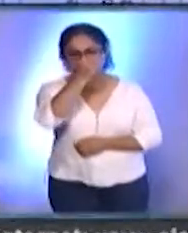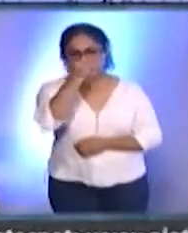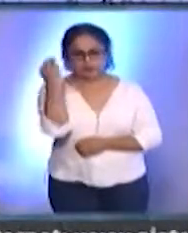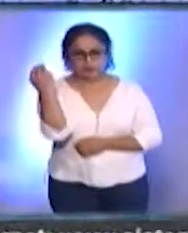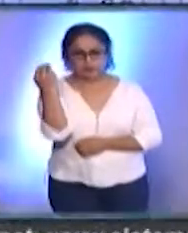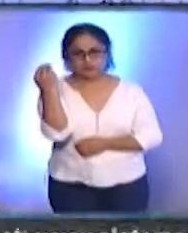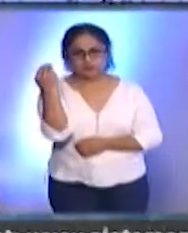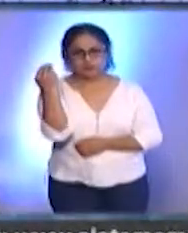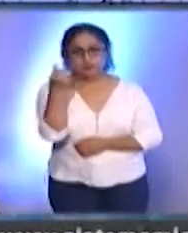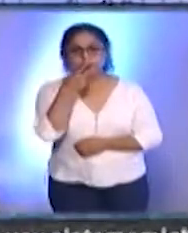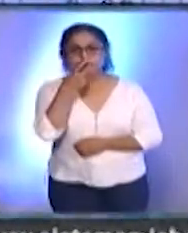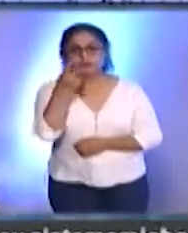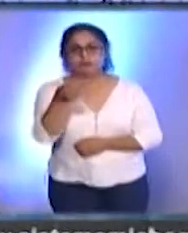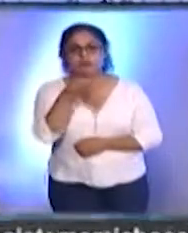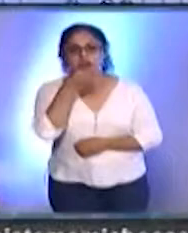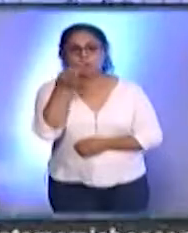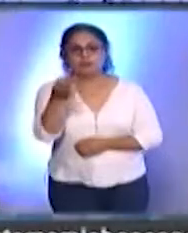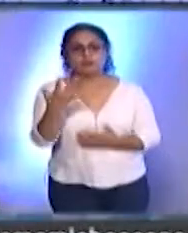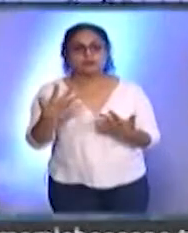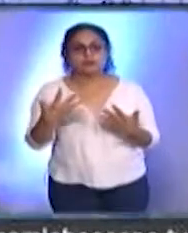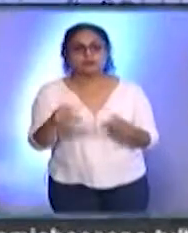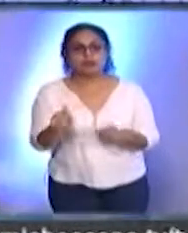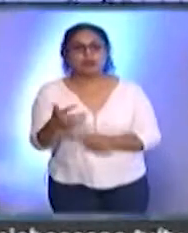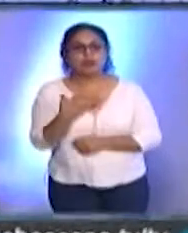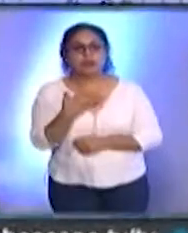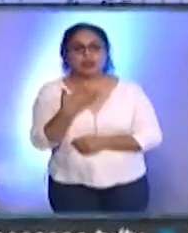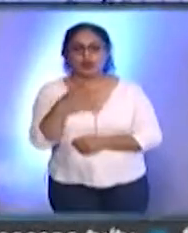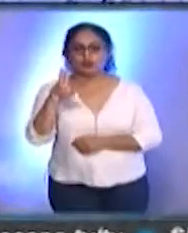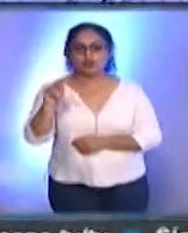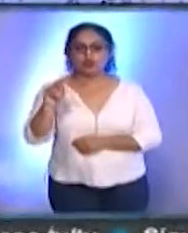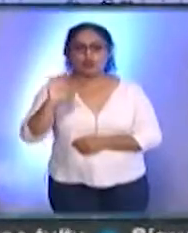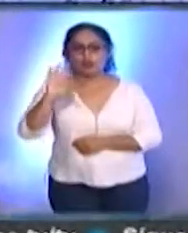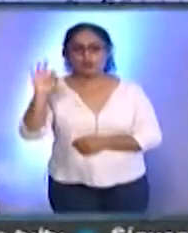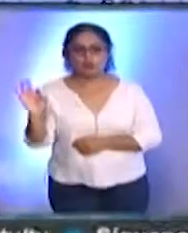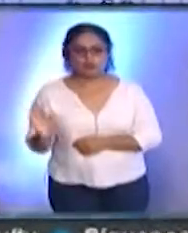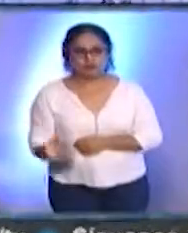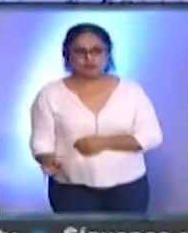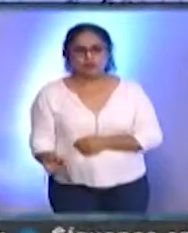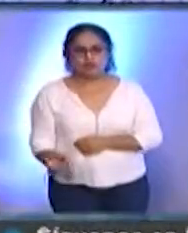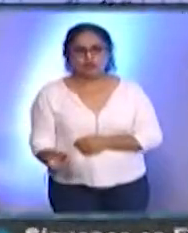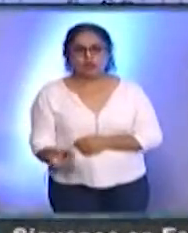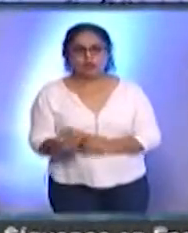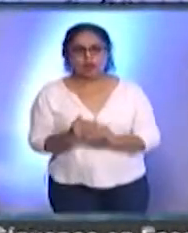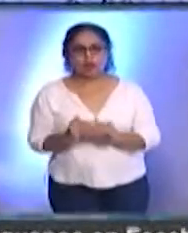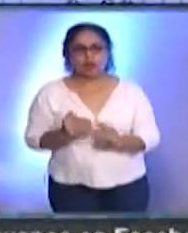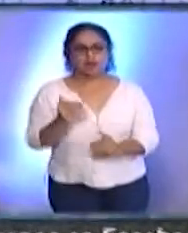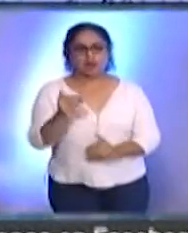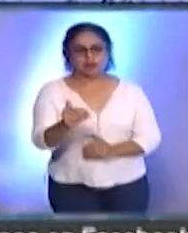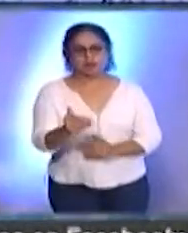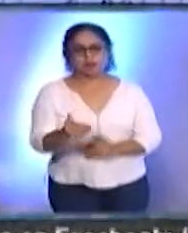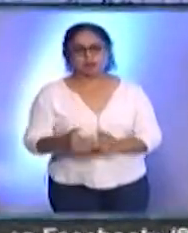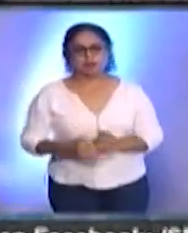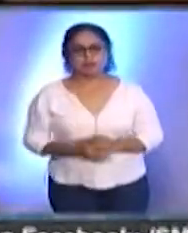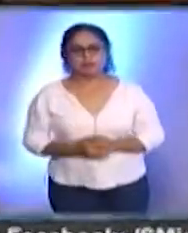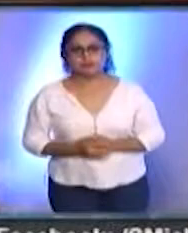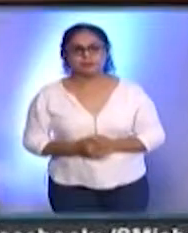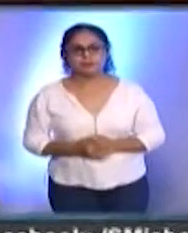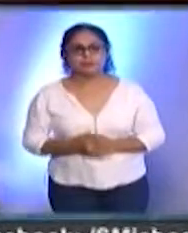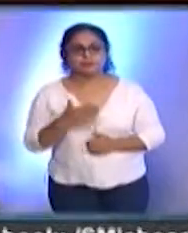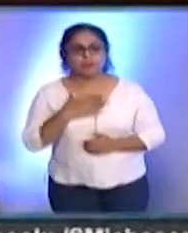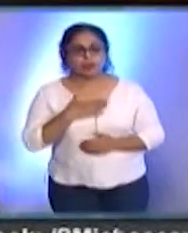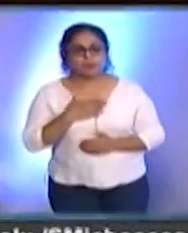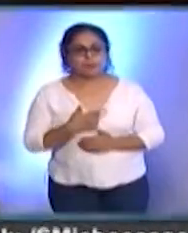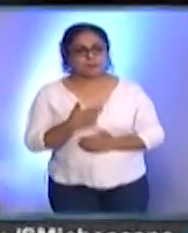Alcázar, quien informó que ya se lleva un 80% de avance en la obra. Le pagaron